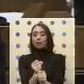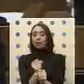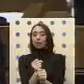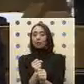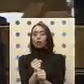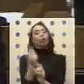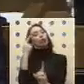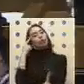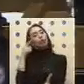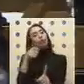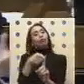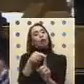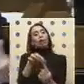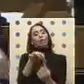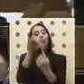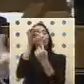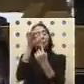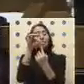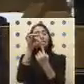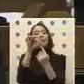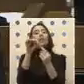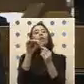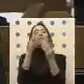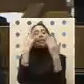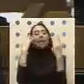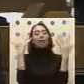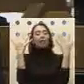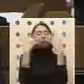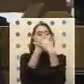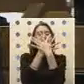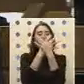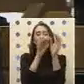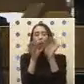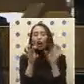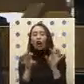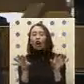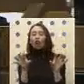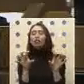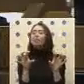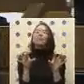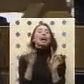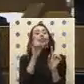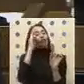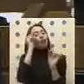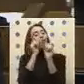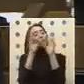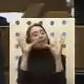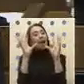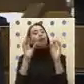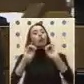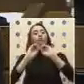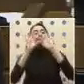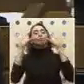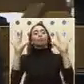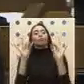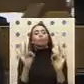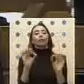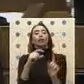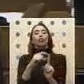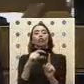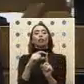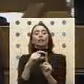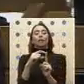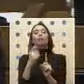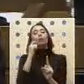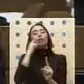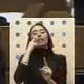fue a lo sustantivo y logró despejar aquellos aspectos que quizás tenían más entrampado, como era el concepto